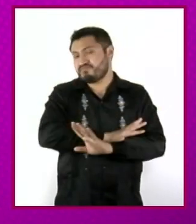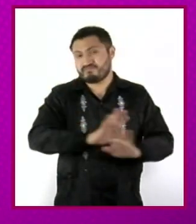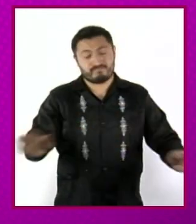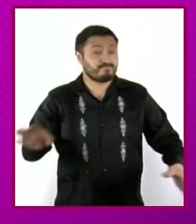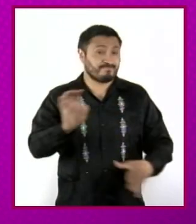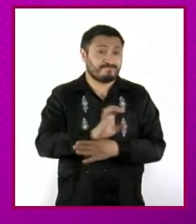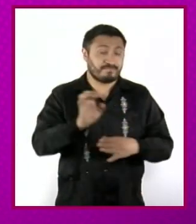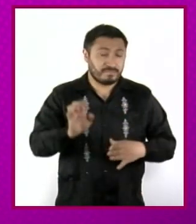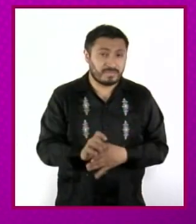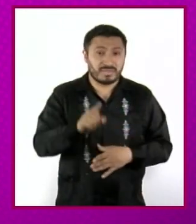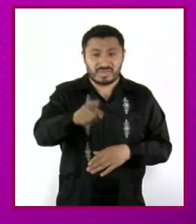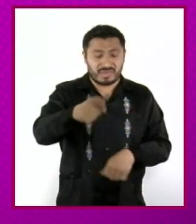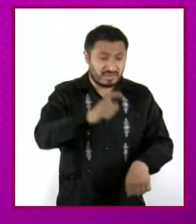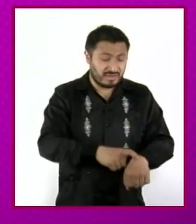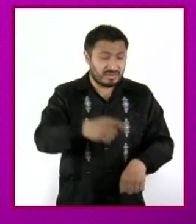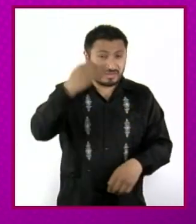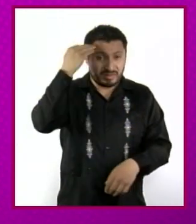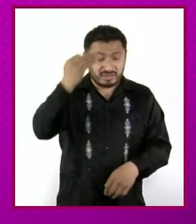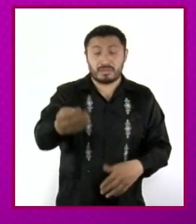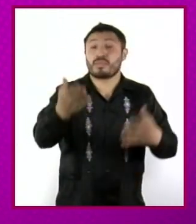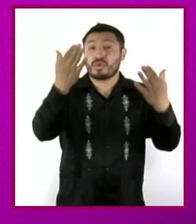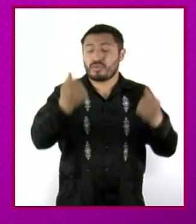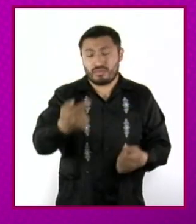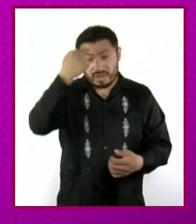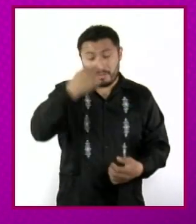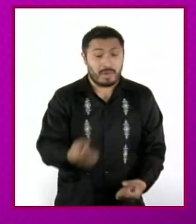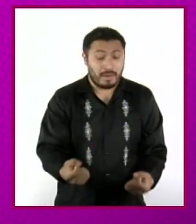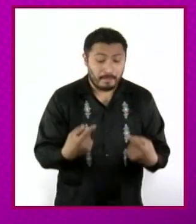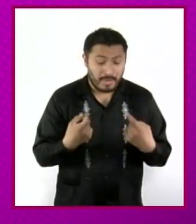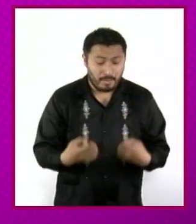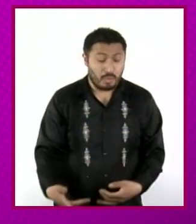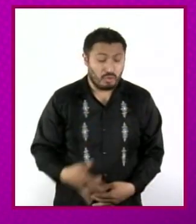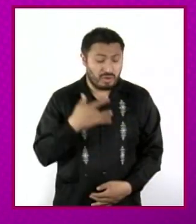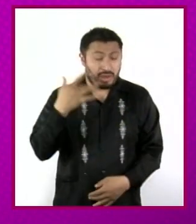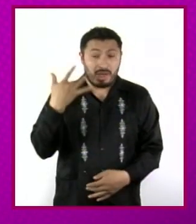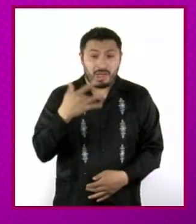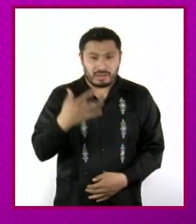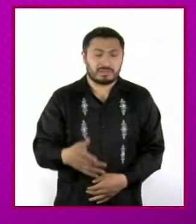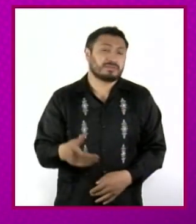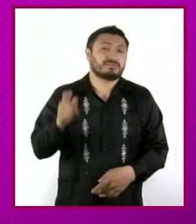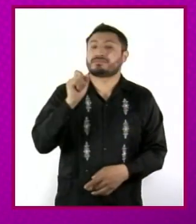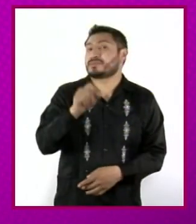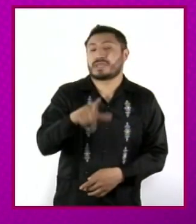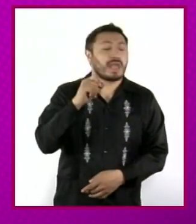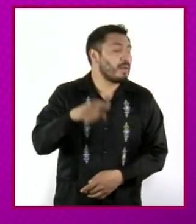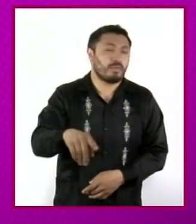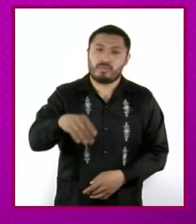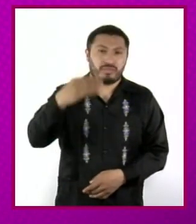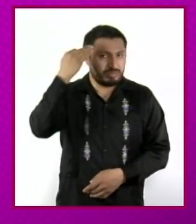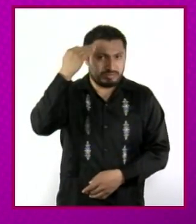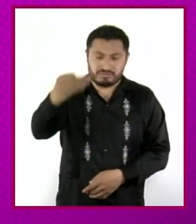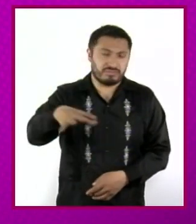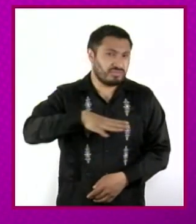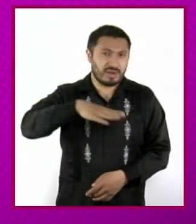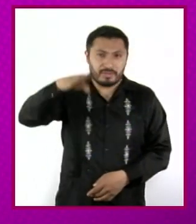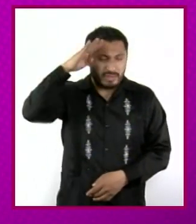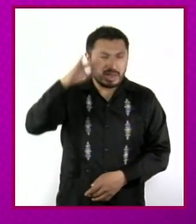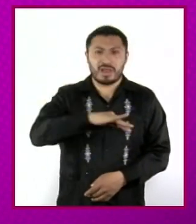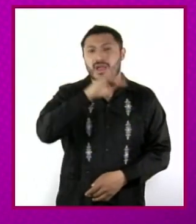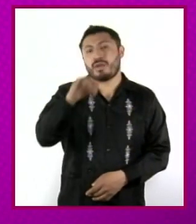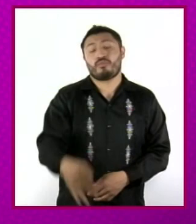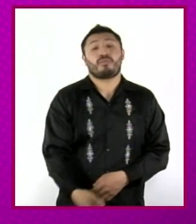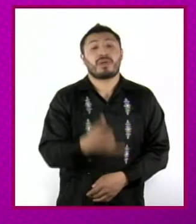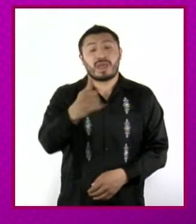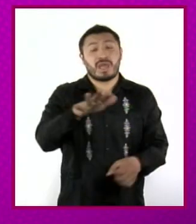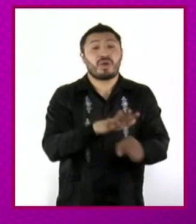Entonces, si no tenemos tiempo ni siquiera para nosotros y sentir nuestro dolor, menos tenemos tiempo para pensar en la muerte y en el qué